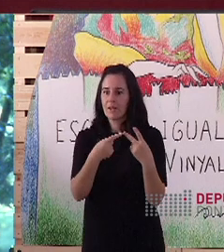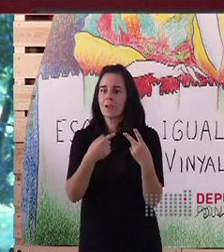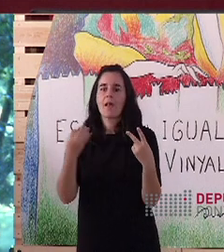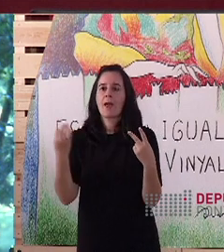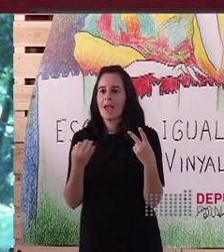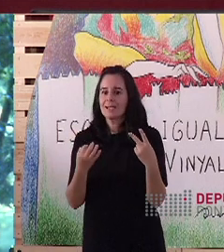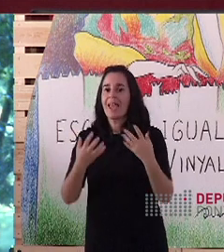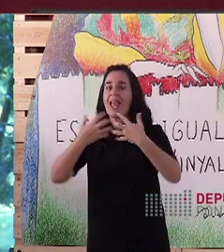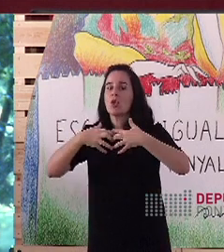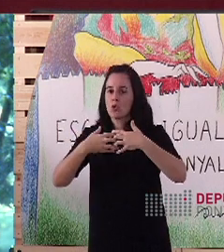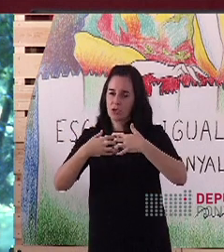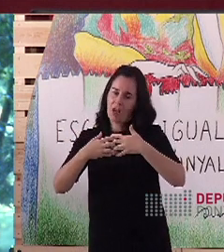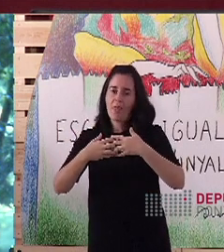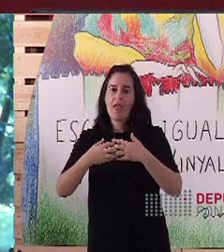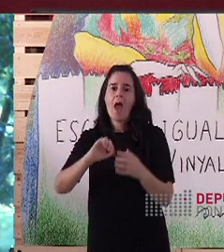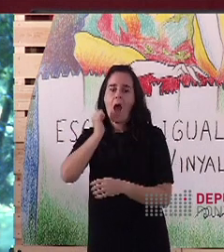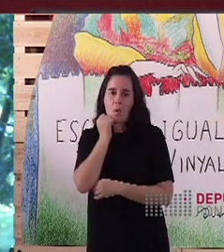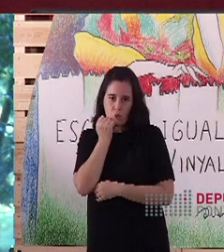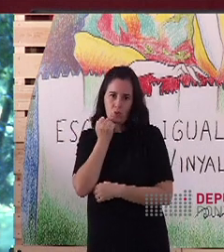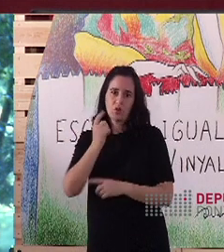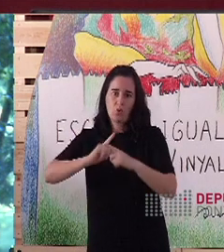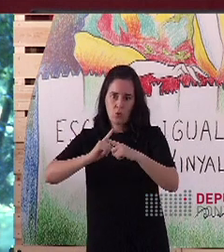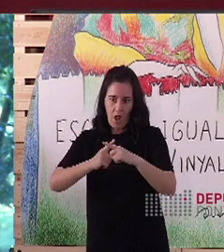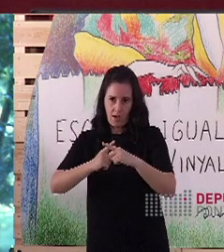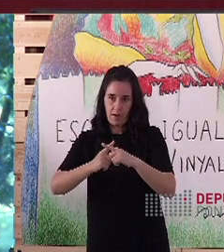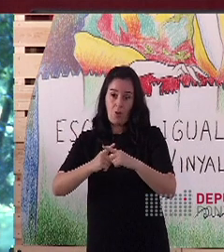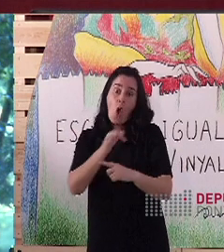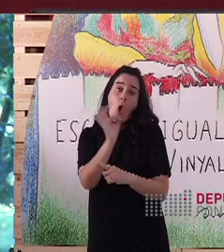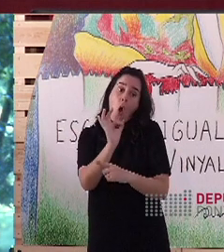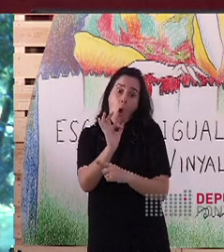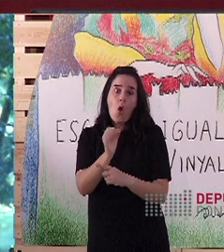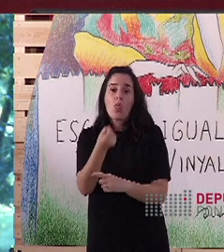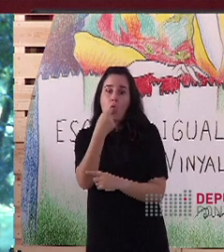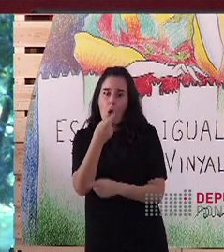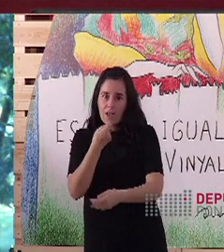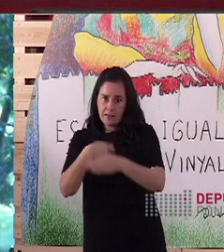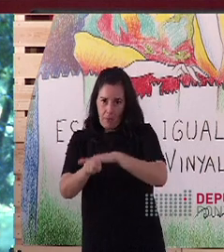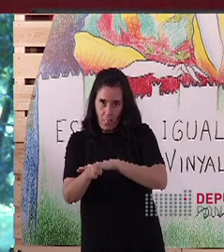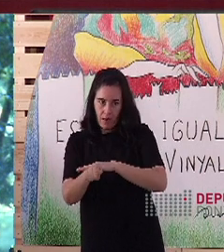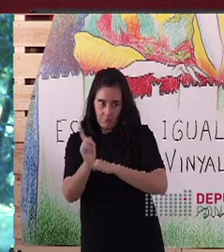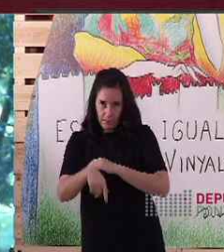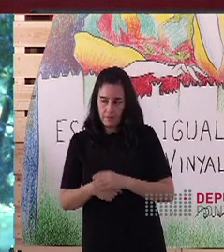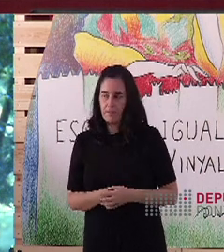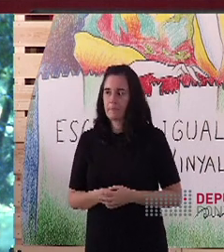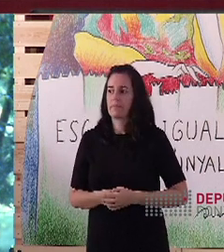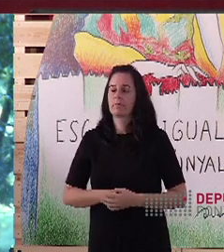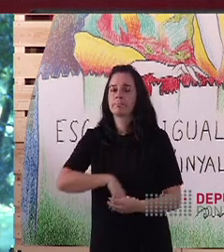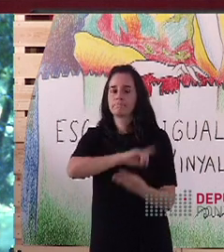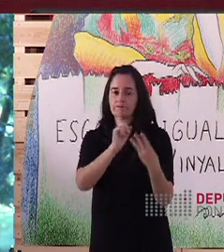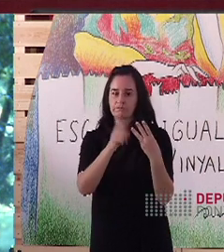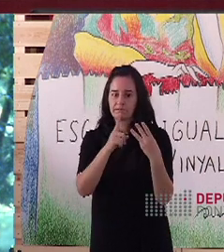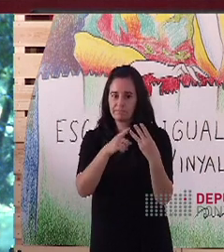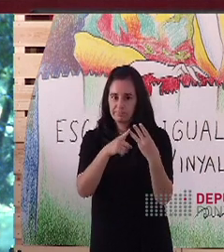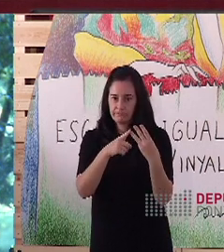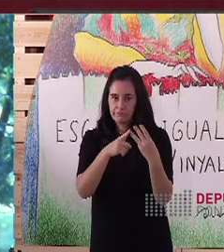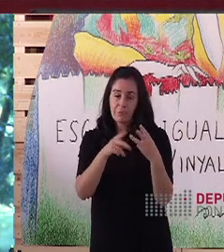la industria de la explotación sexual y otra vez es el narcotráfico. La siguiente industria en